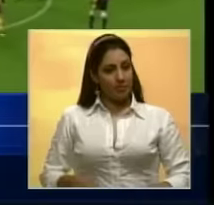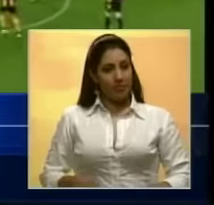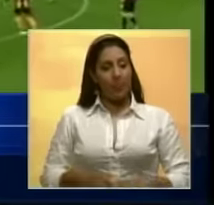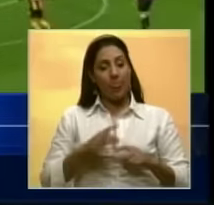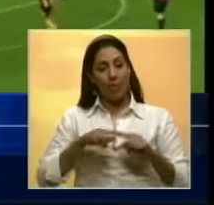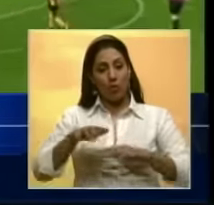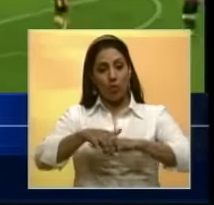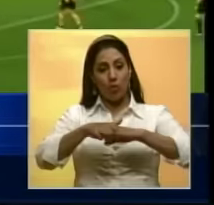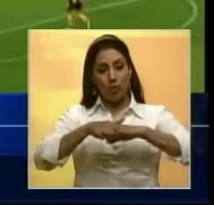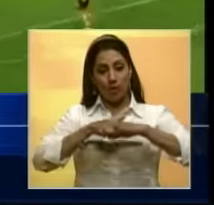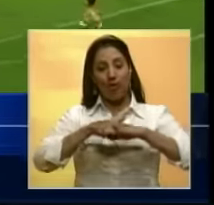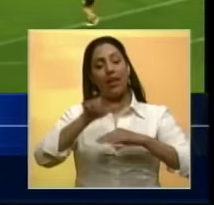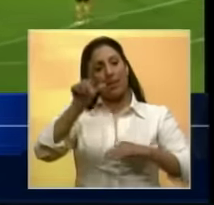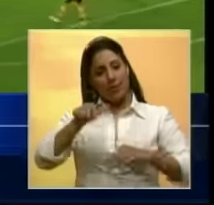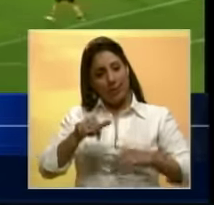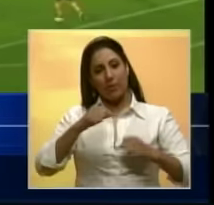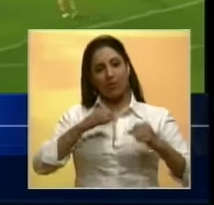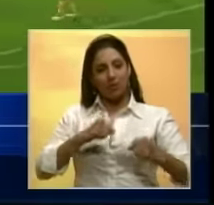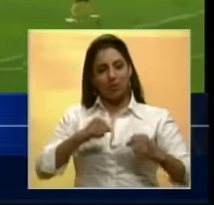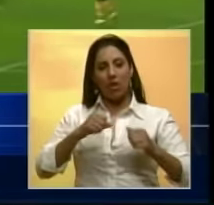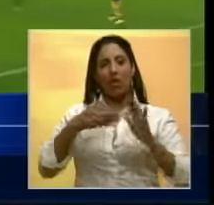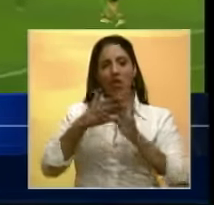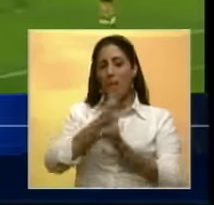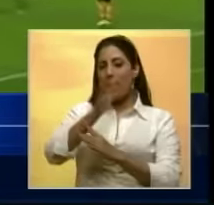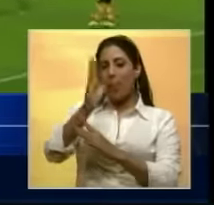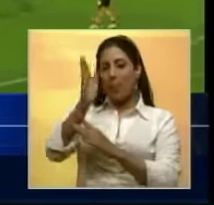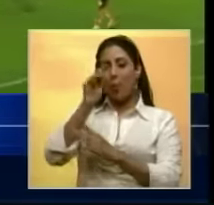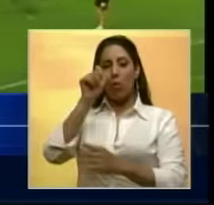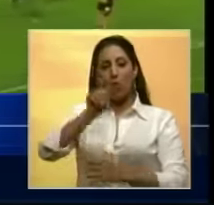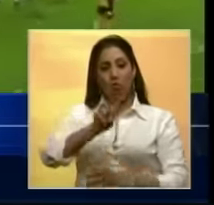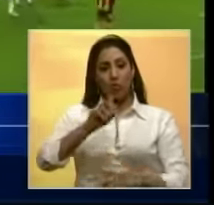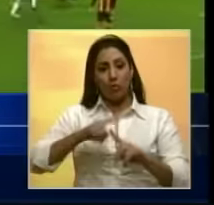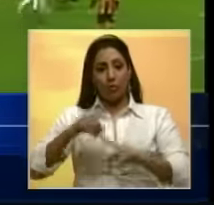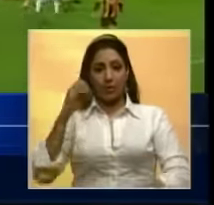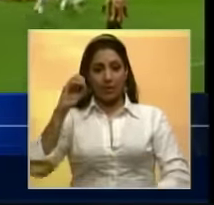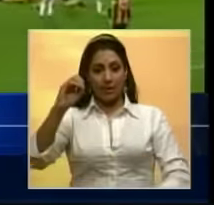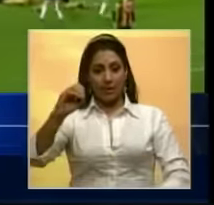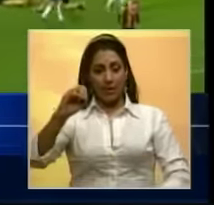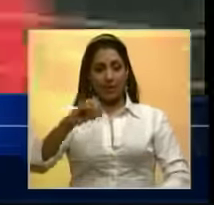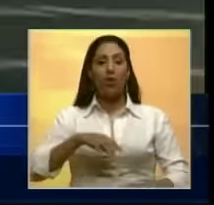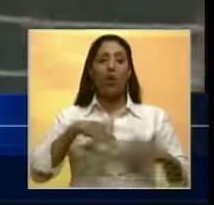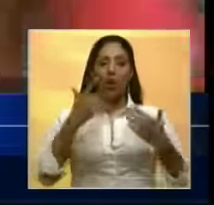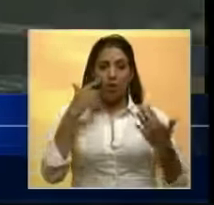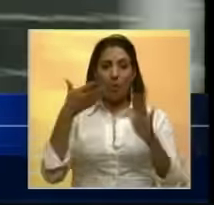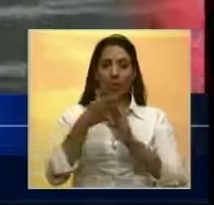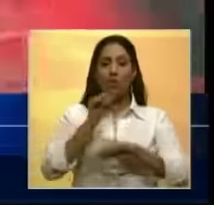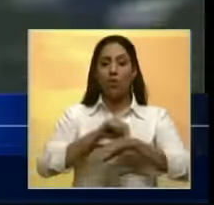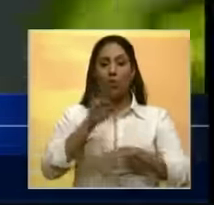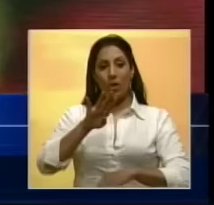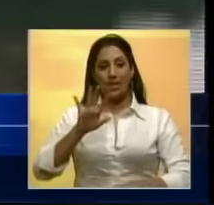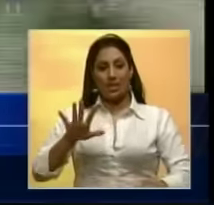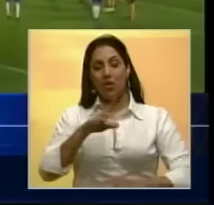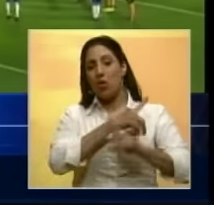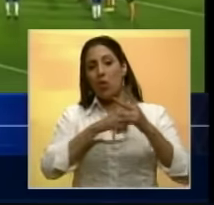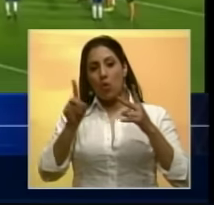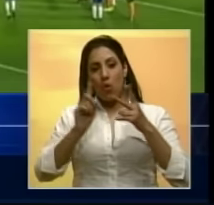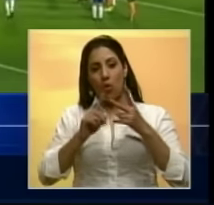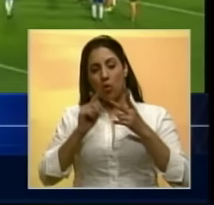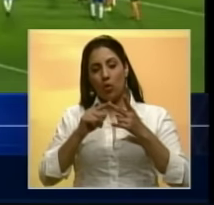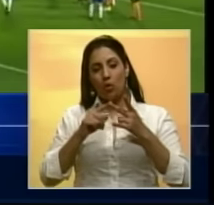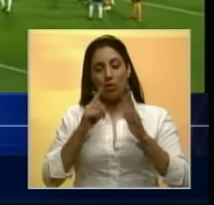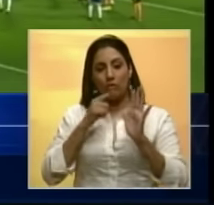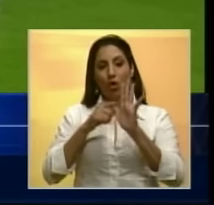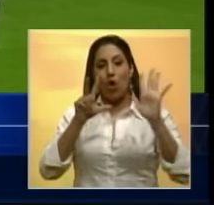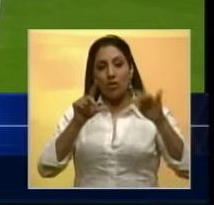En Inglaterra, el Chelsea también sigue sólido en la punta tras vencer al Hull City 2-0. Diego Costa al minuto 45 y Gary Cahill en la